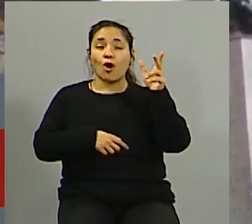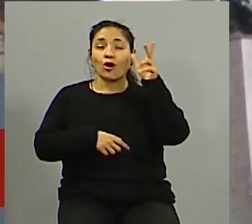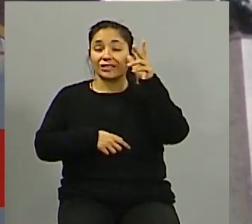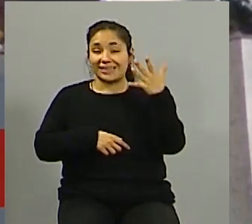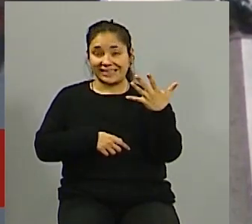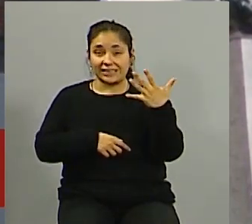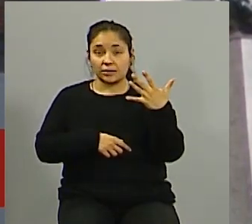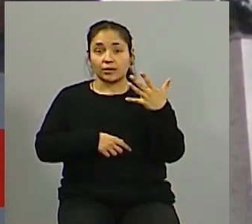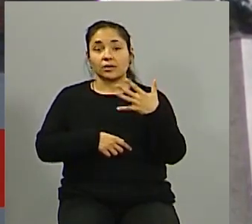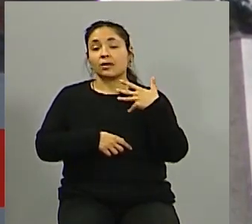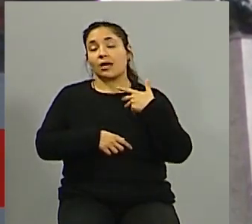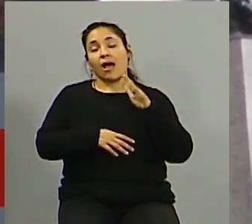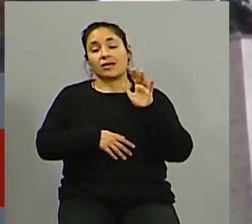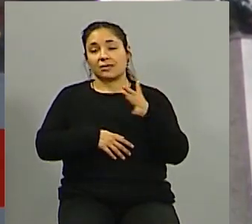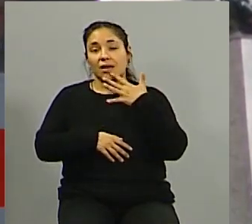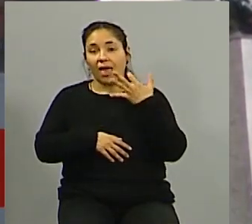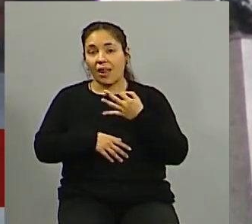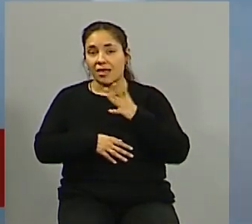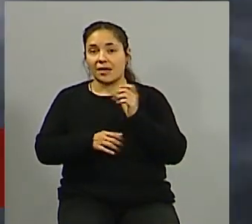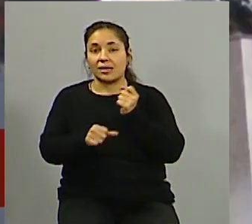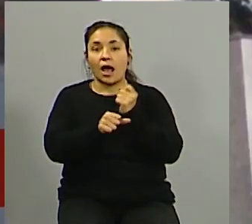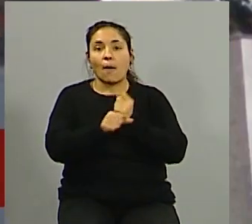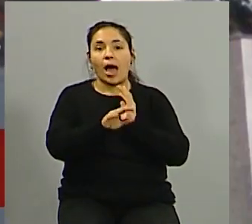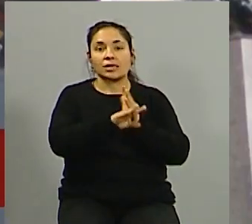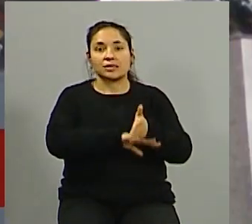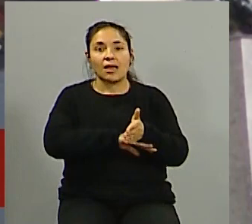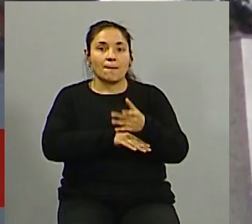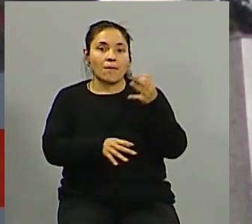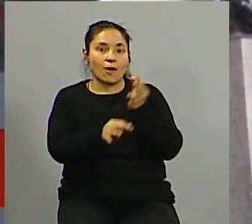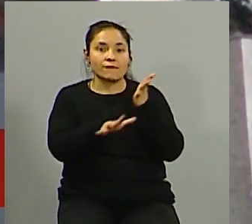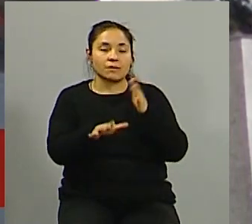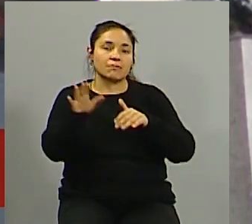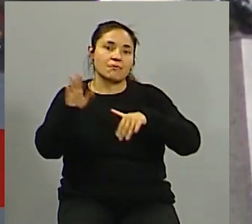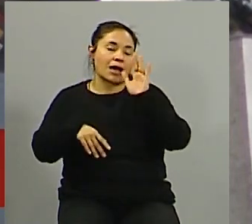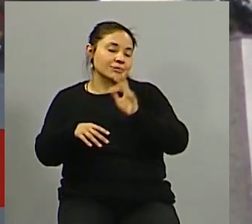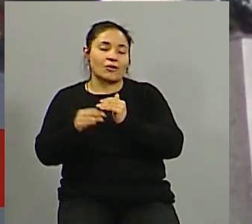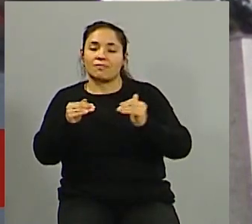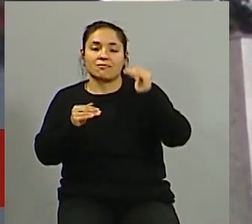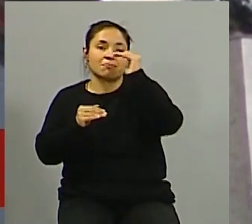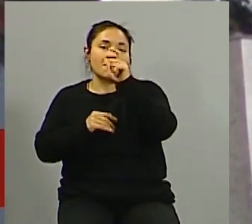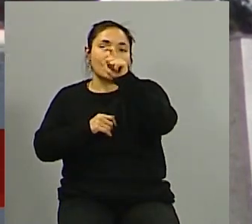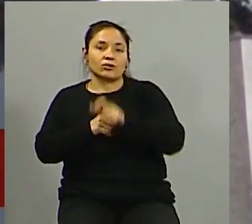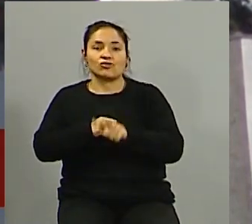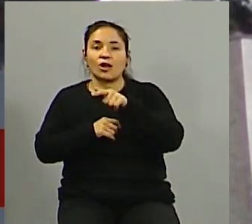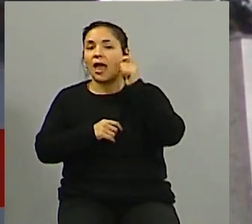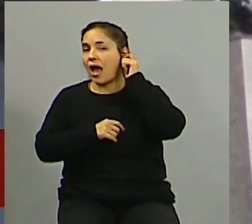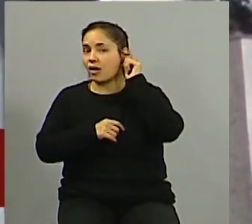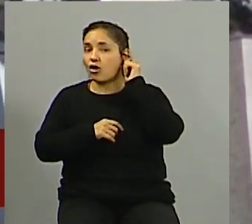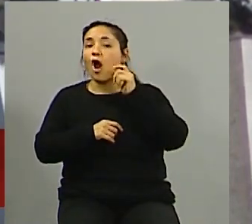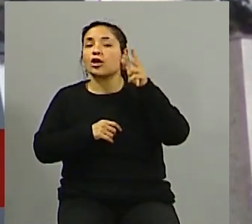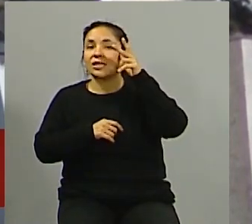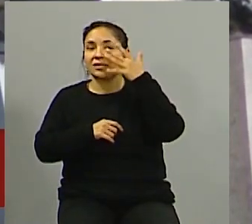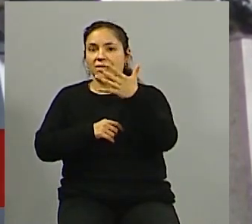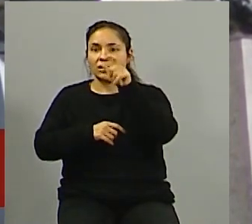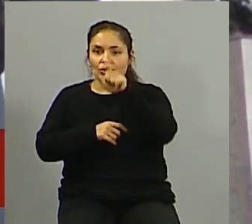también asumiendo la realidad de Argentina, dificultad en el mercado laboral para personas jóvenes, profesionales, mucho más aún para una persona de 85 años que hay que ver si está